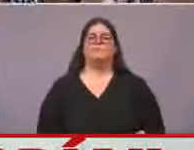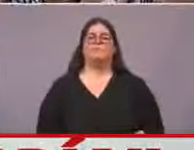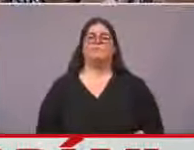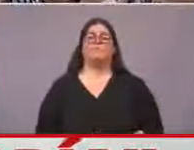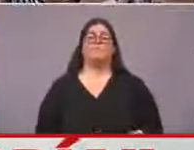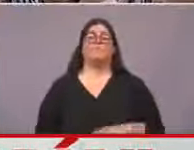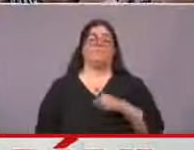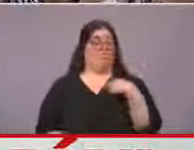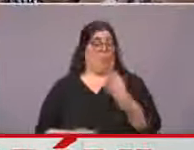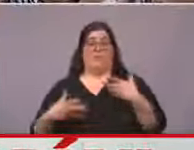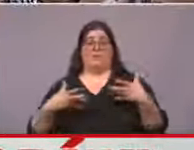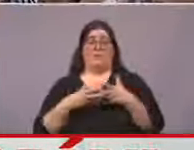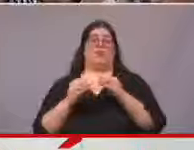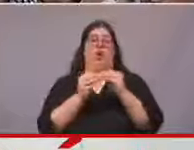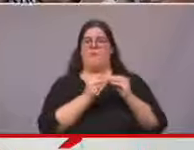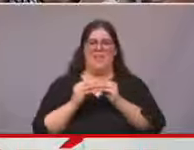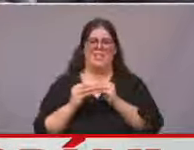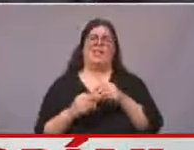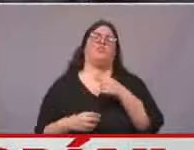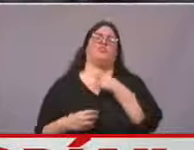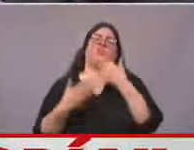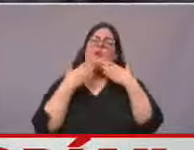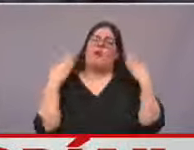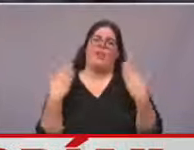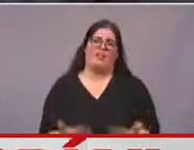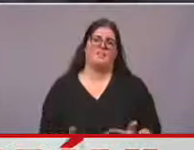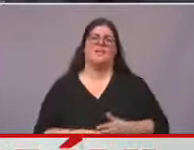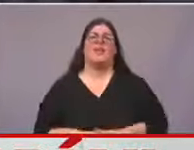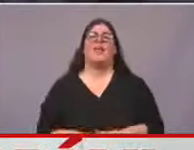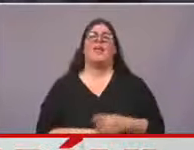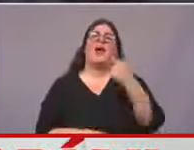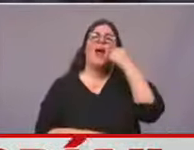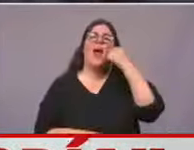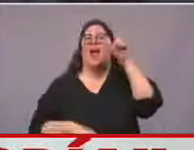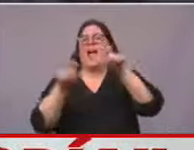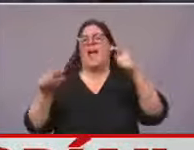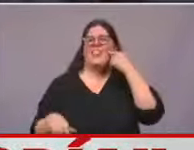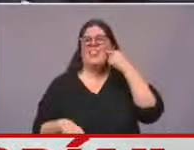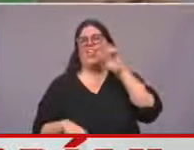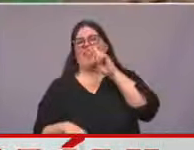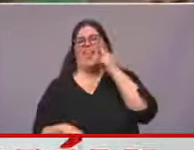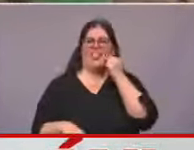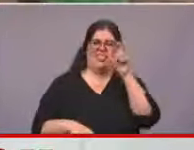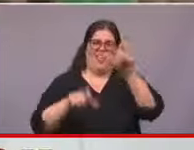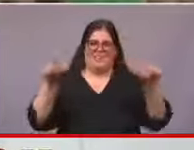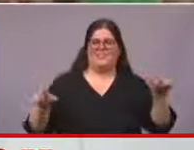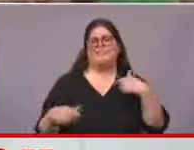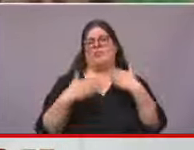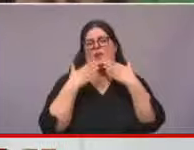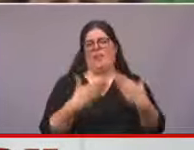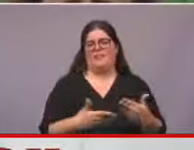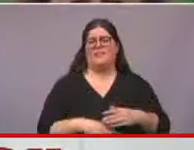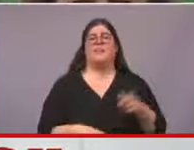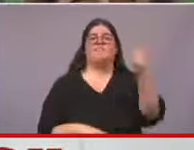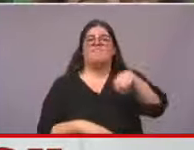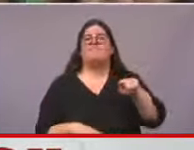nuestros compañeros. Quiero agradecer a los intendentes e intendentas que